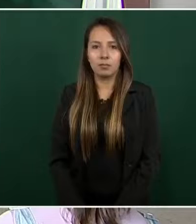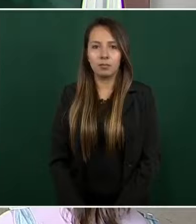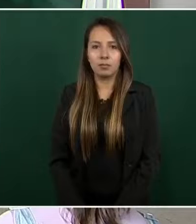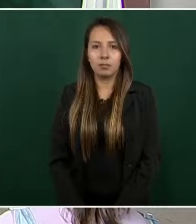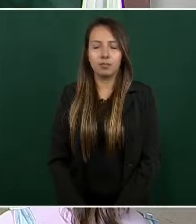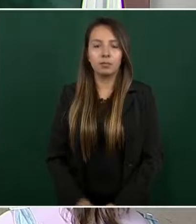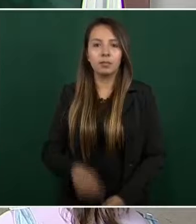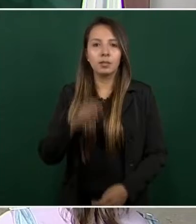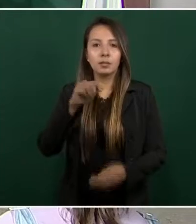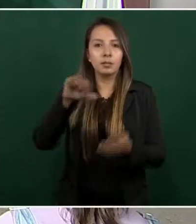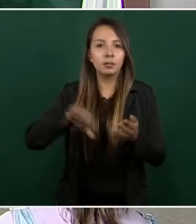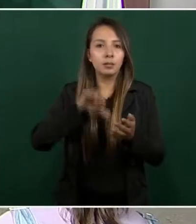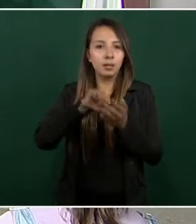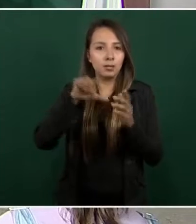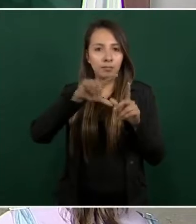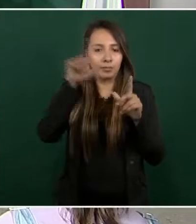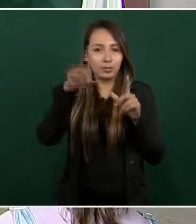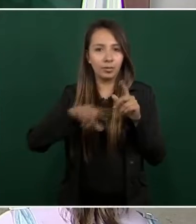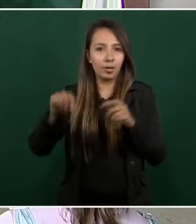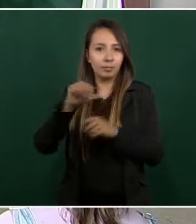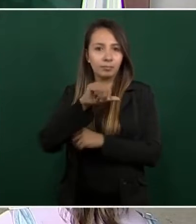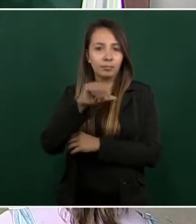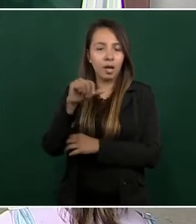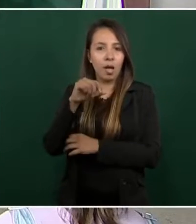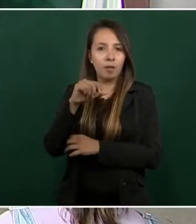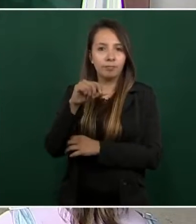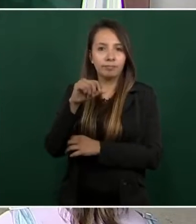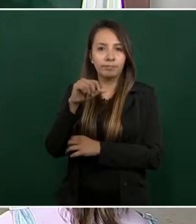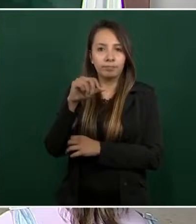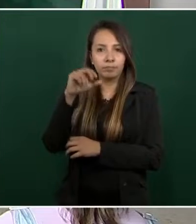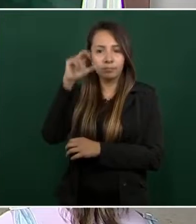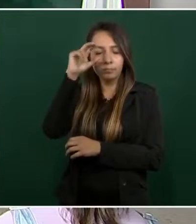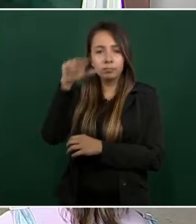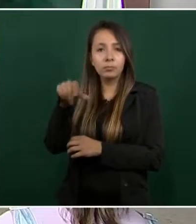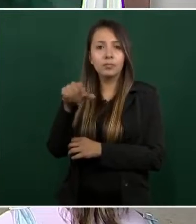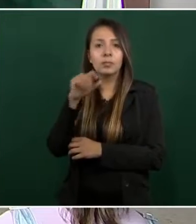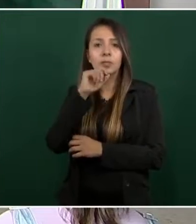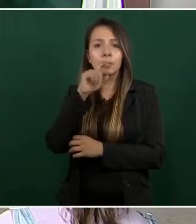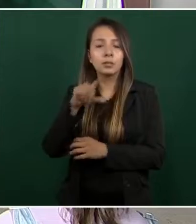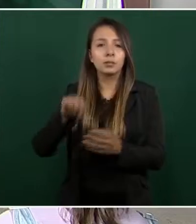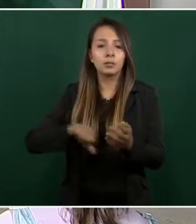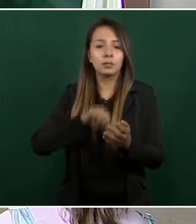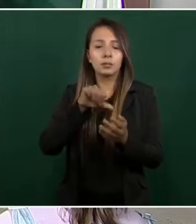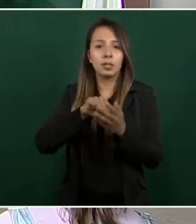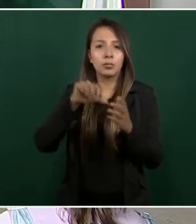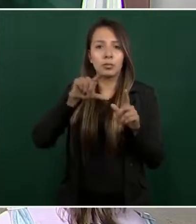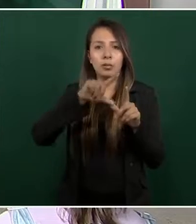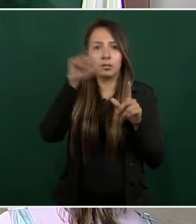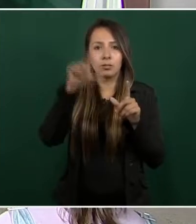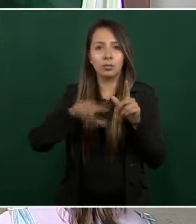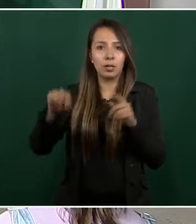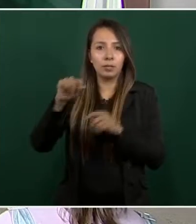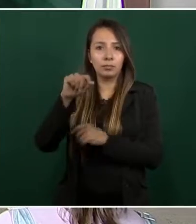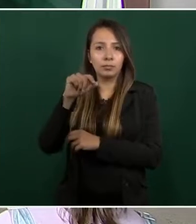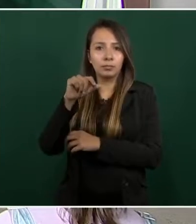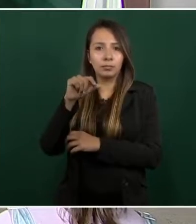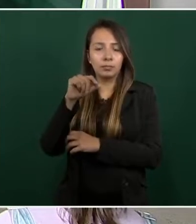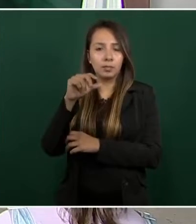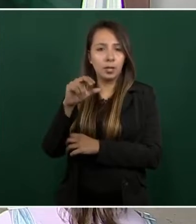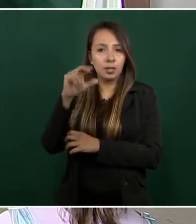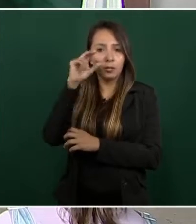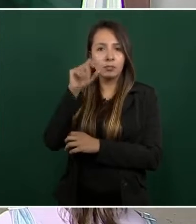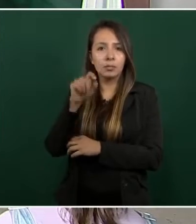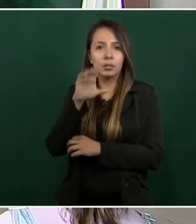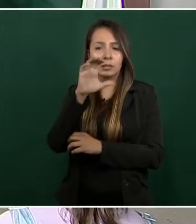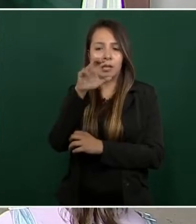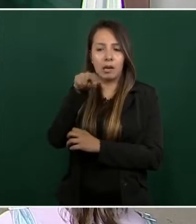Centro Nacional de Inteligencia y en específico el Centro Nacional de Fusión de Inteligencia, que es parte integral del